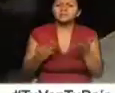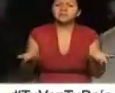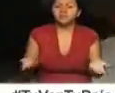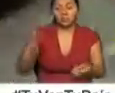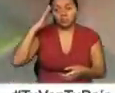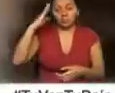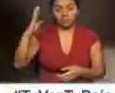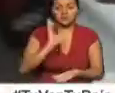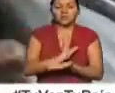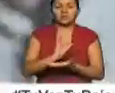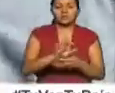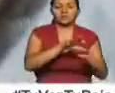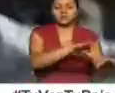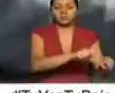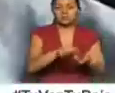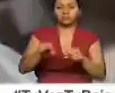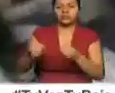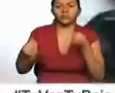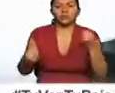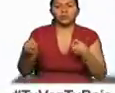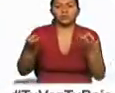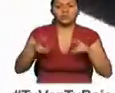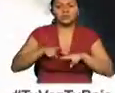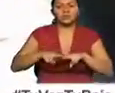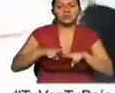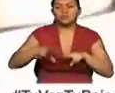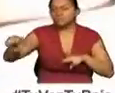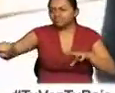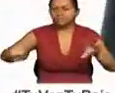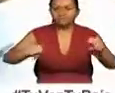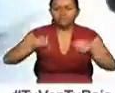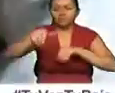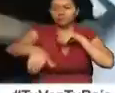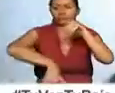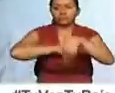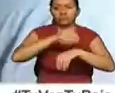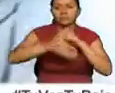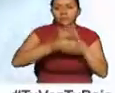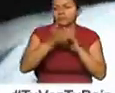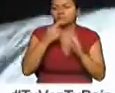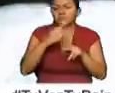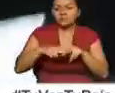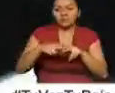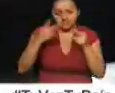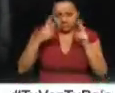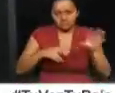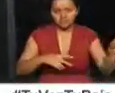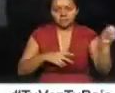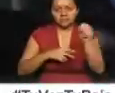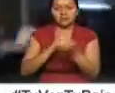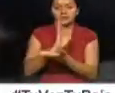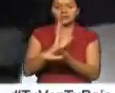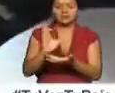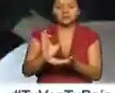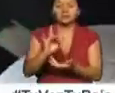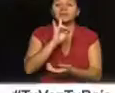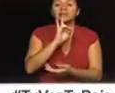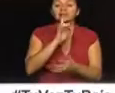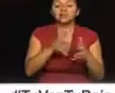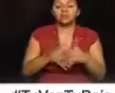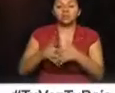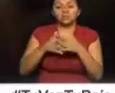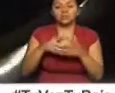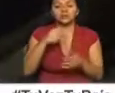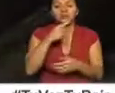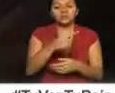localizar testigos, incluido el conductor del taxi en que los nadadores dijeron que se trasladaban. El Departamento de Estado de Estados Unidos afirmó